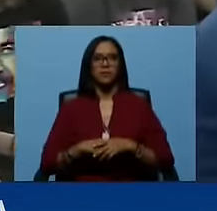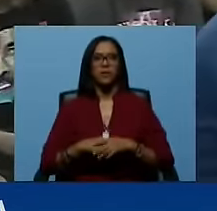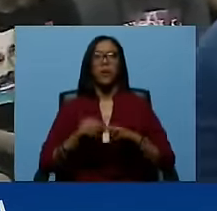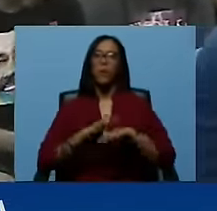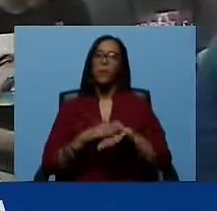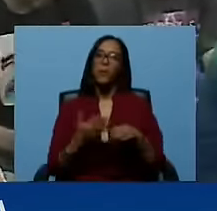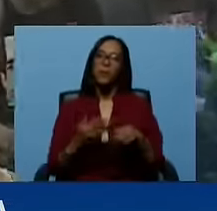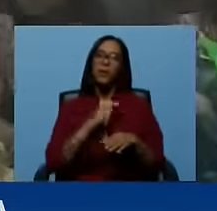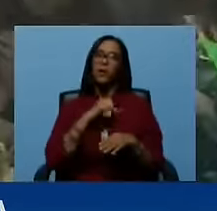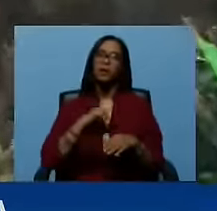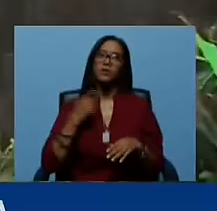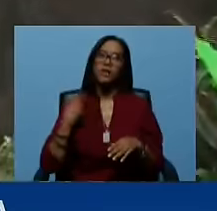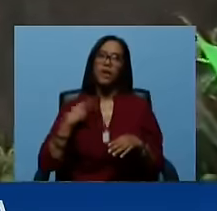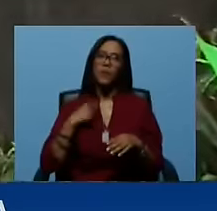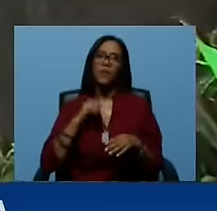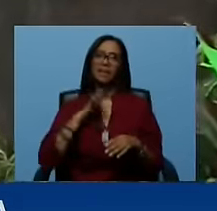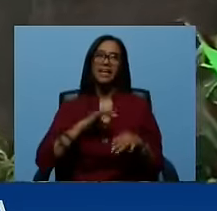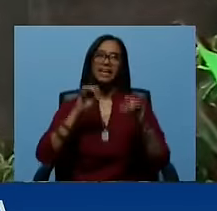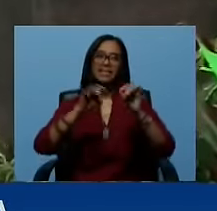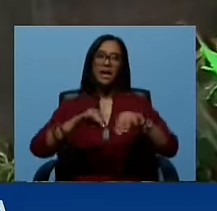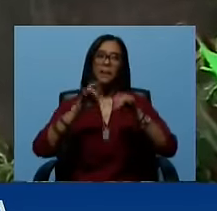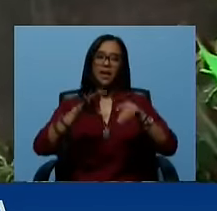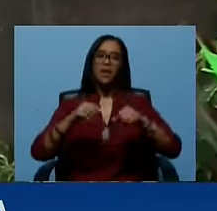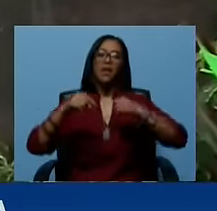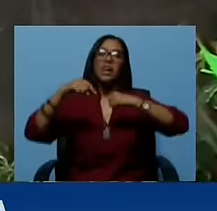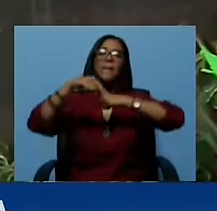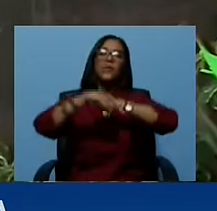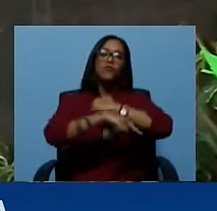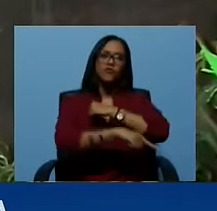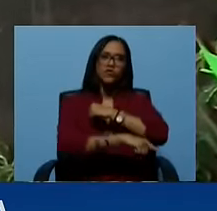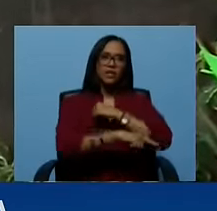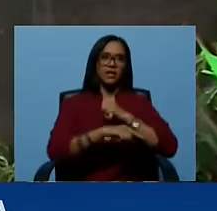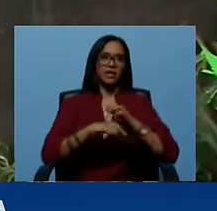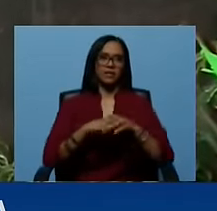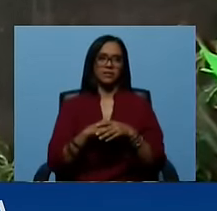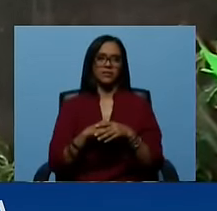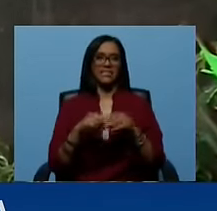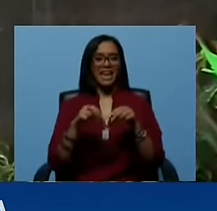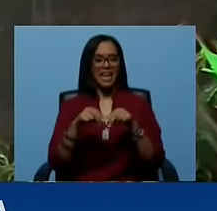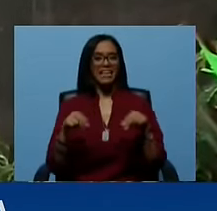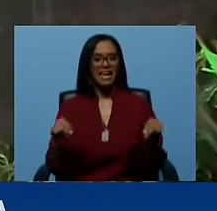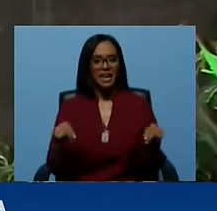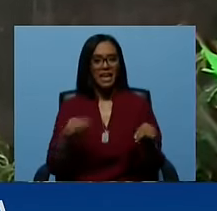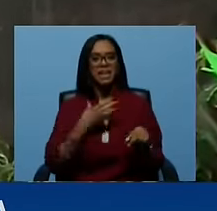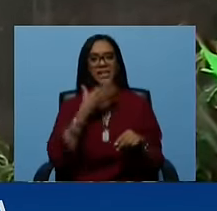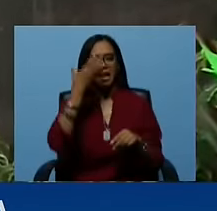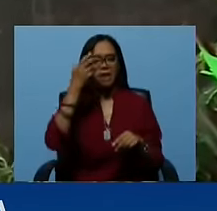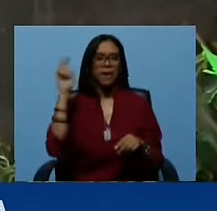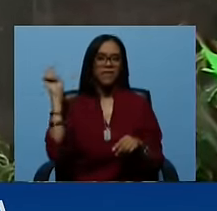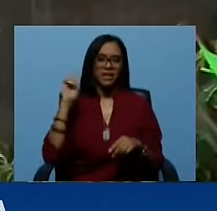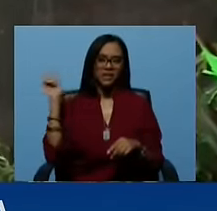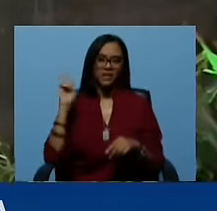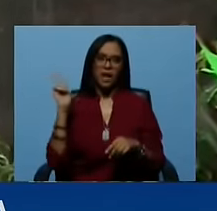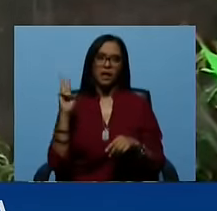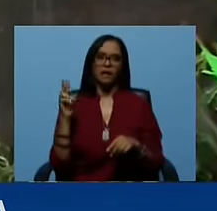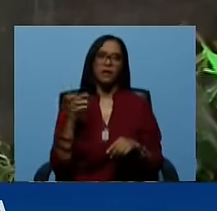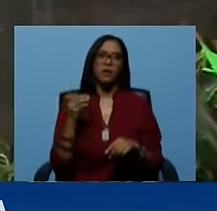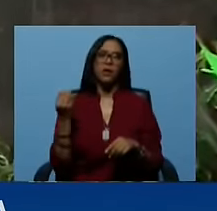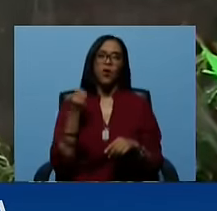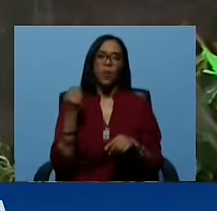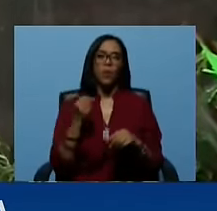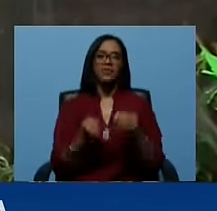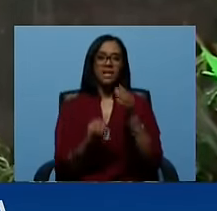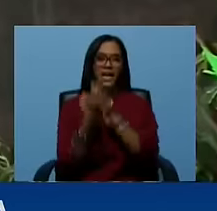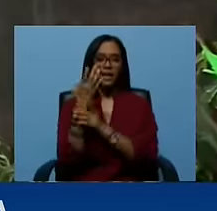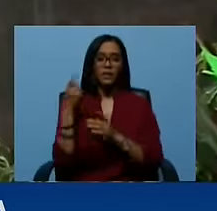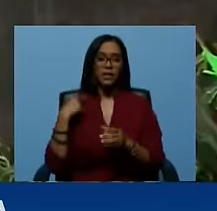Porque nosotros tenemos que estar sembrados en la profundidad de la tierra y del alma venezolana. Como ese árbol que tiene